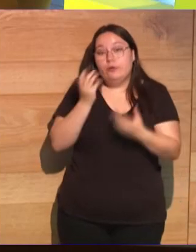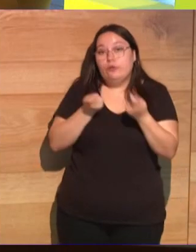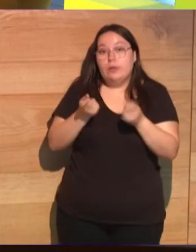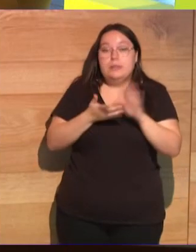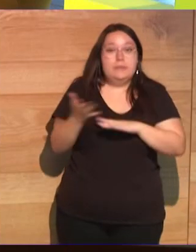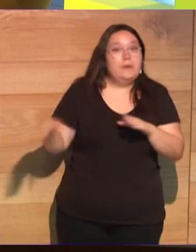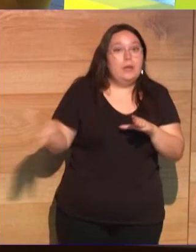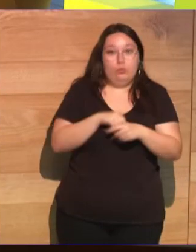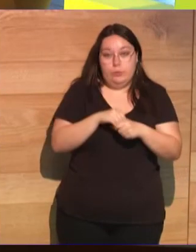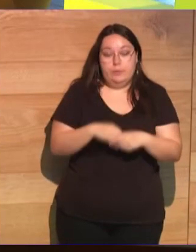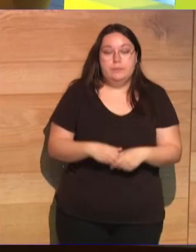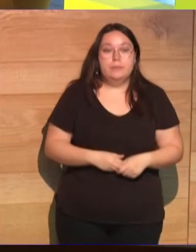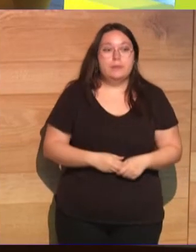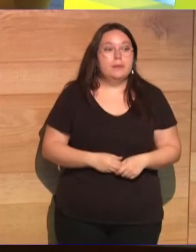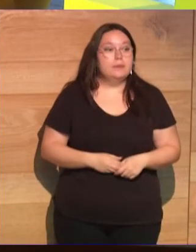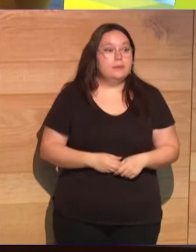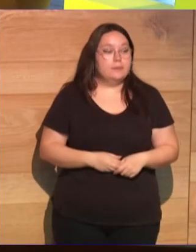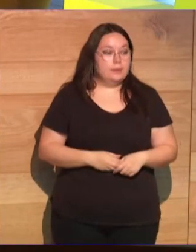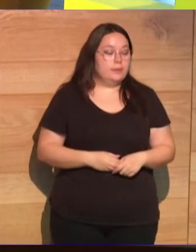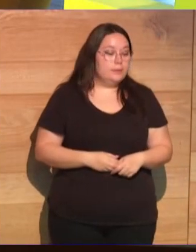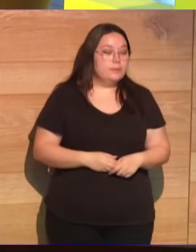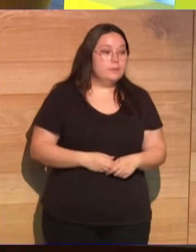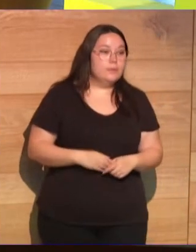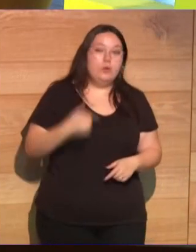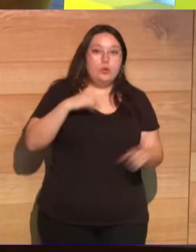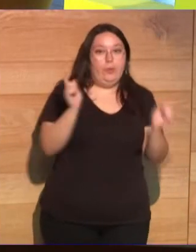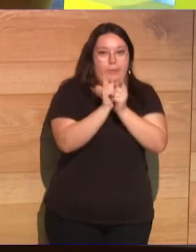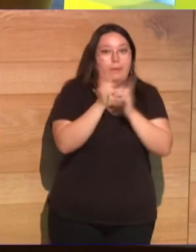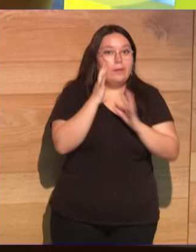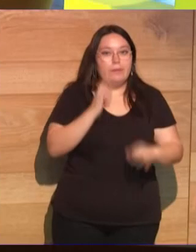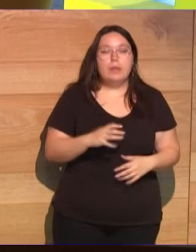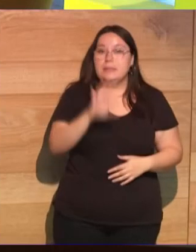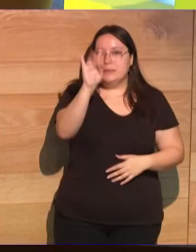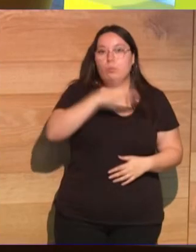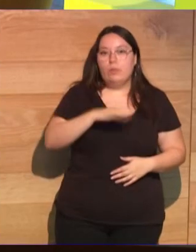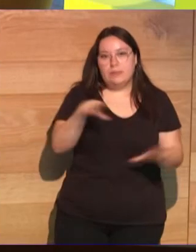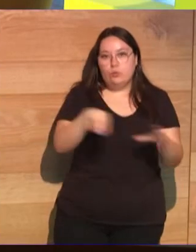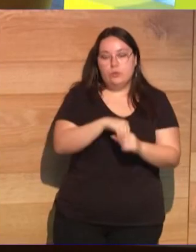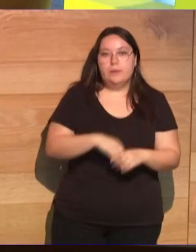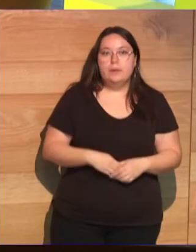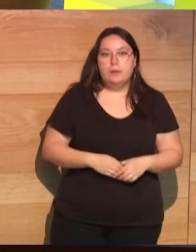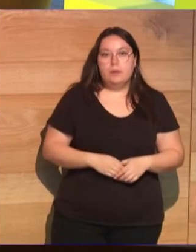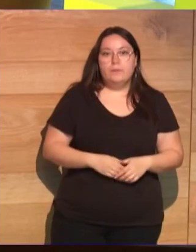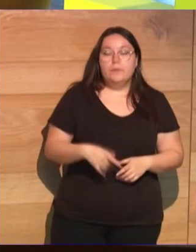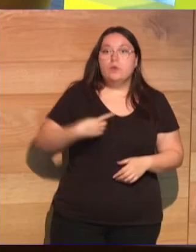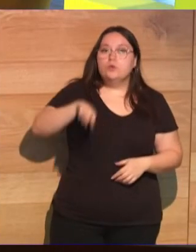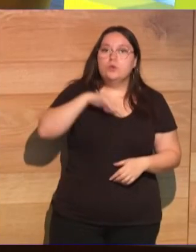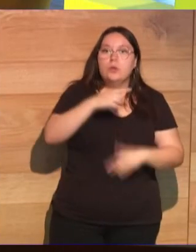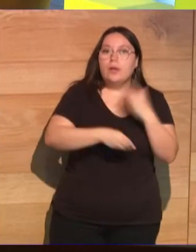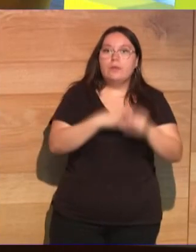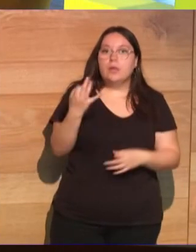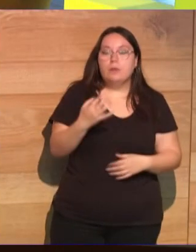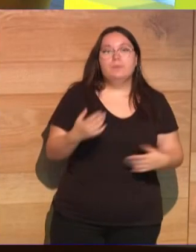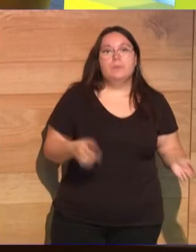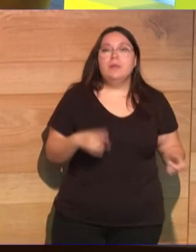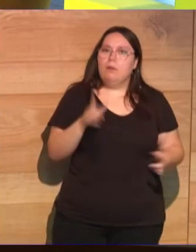inclusiva. Esther. Voy a ser muy breve, de verdad. Sí, puede ser inclusiva y lo único que tenemos que hacer es